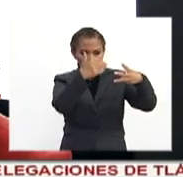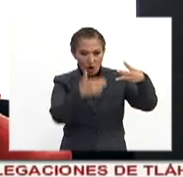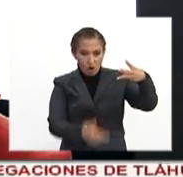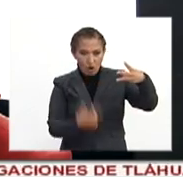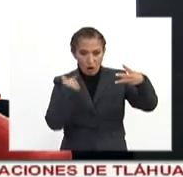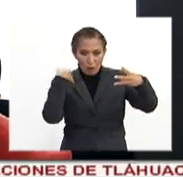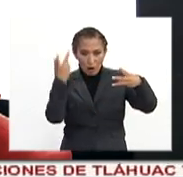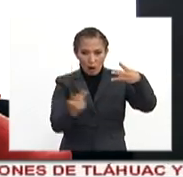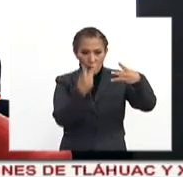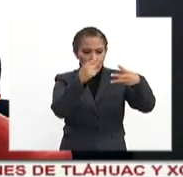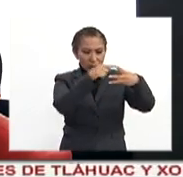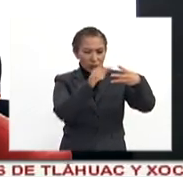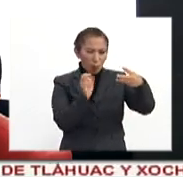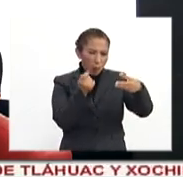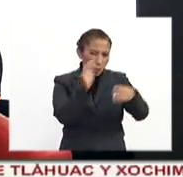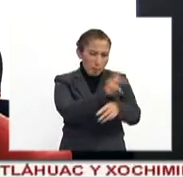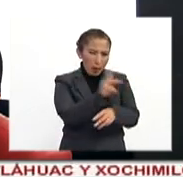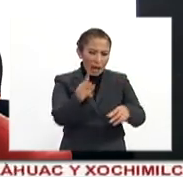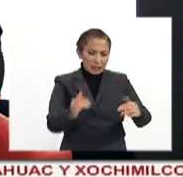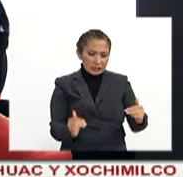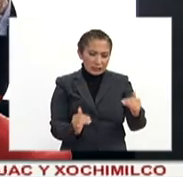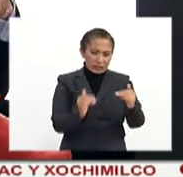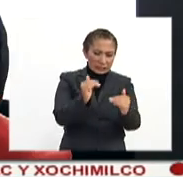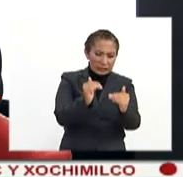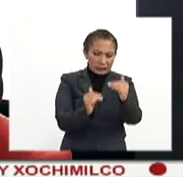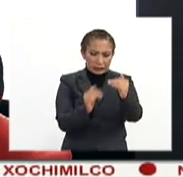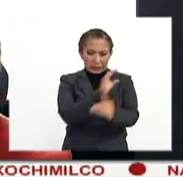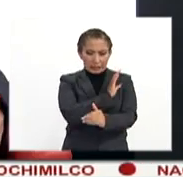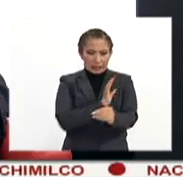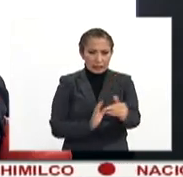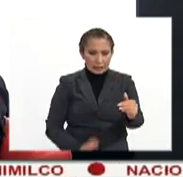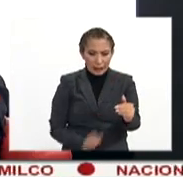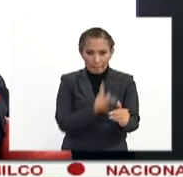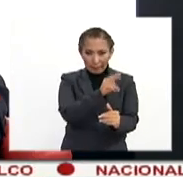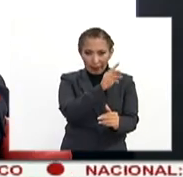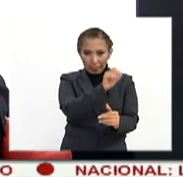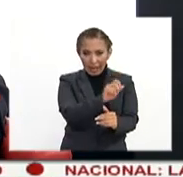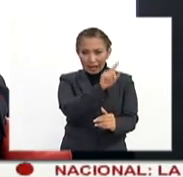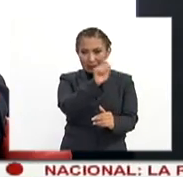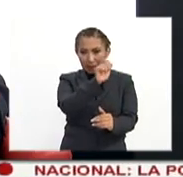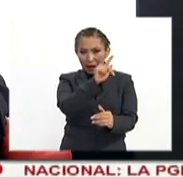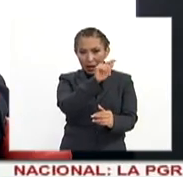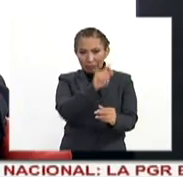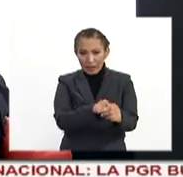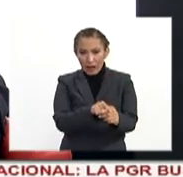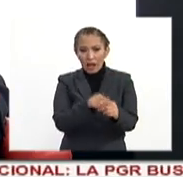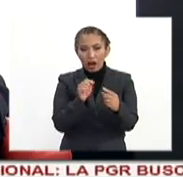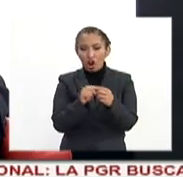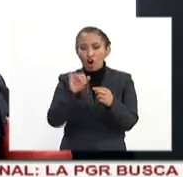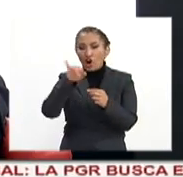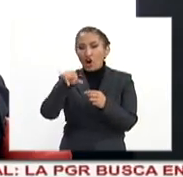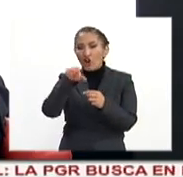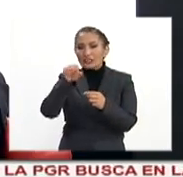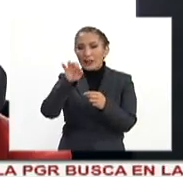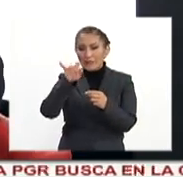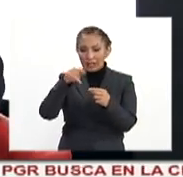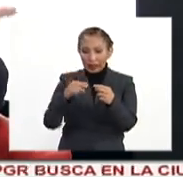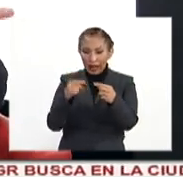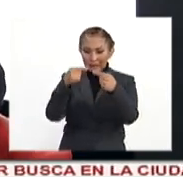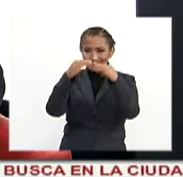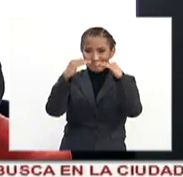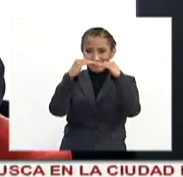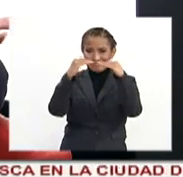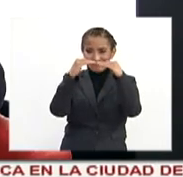pondrían en un empate técnico a el candidato del PRD, Juan Cepeda, junto con Josefina Vázquez Mota,